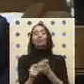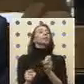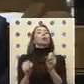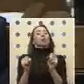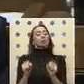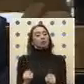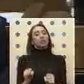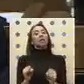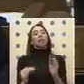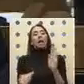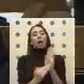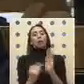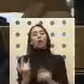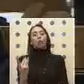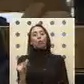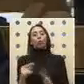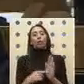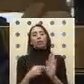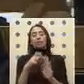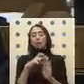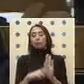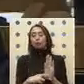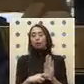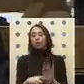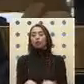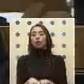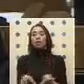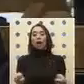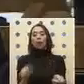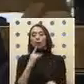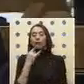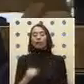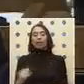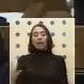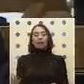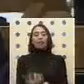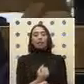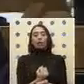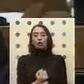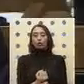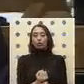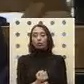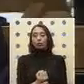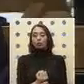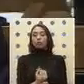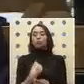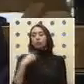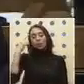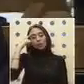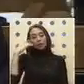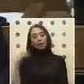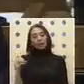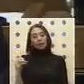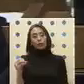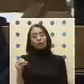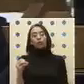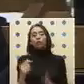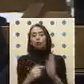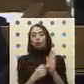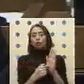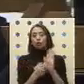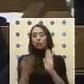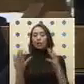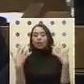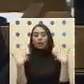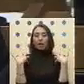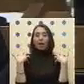apoyar desde la UDI esta iniciativa y este acuerdo final que se ha logrado, porque creo que las atribuciones que se le dan a